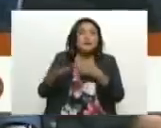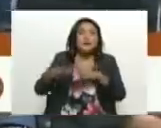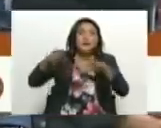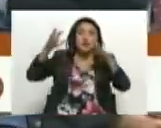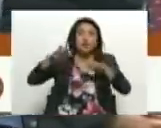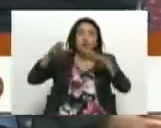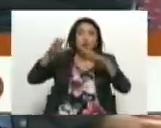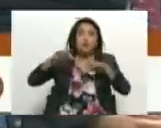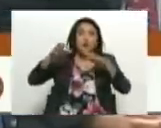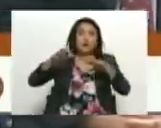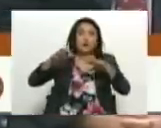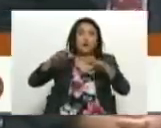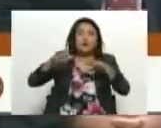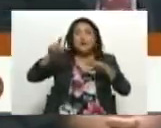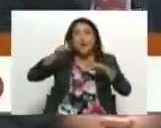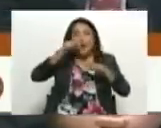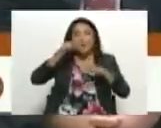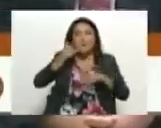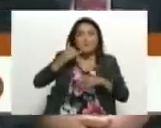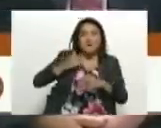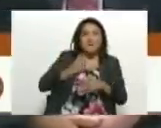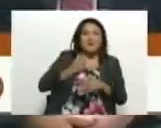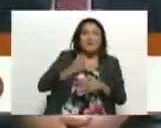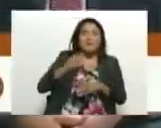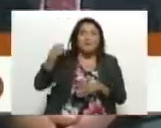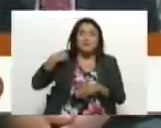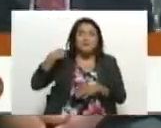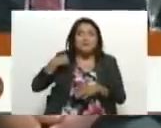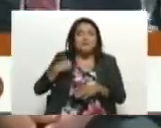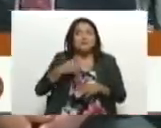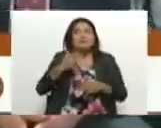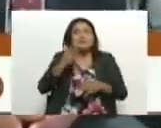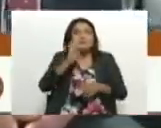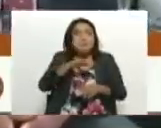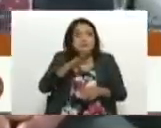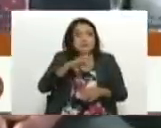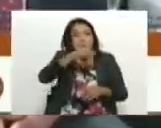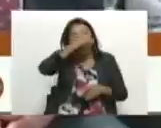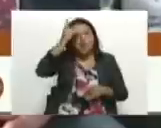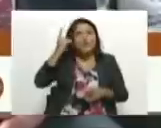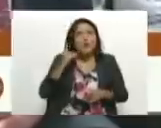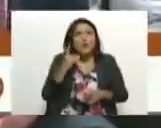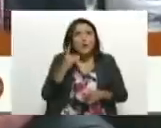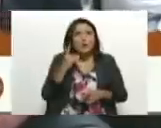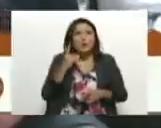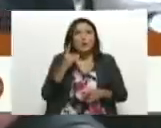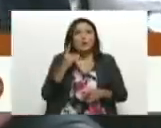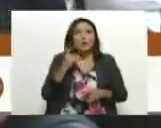Y Jason me llama y me dice, mire, compañero, aquí están